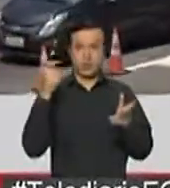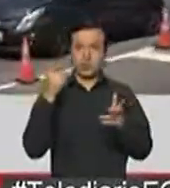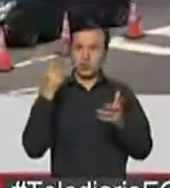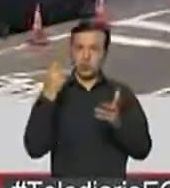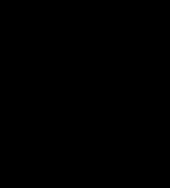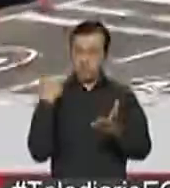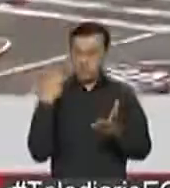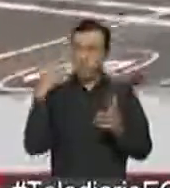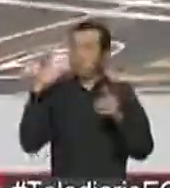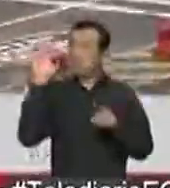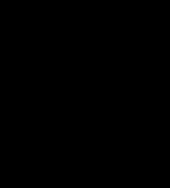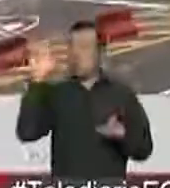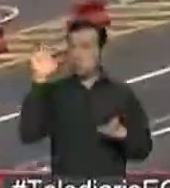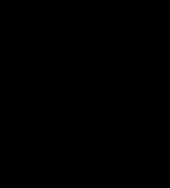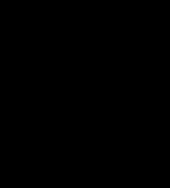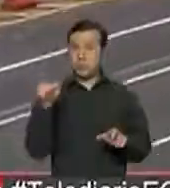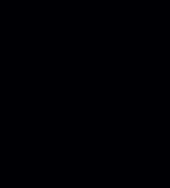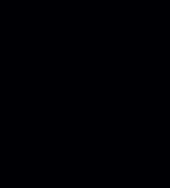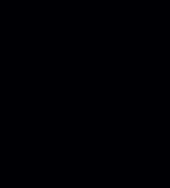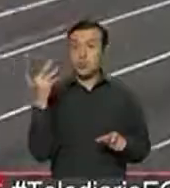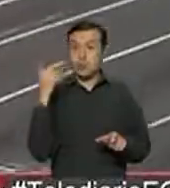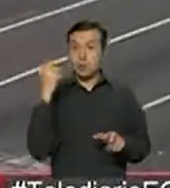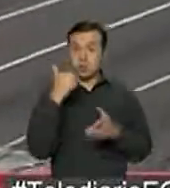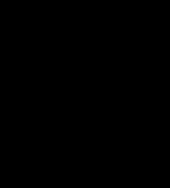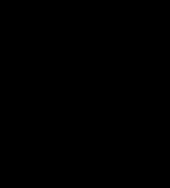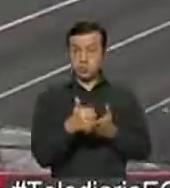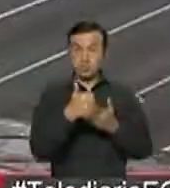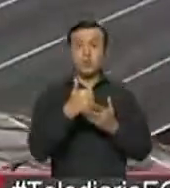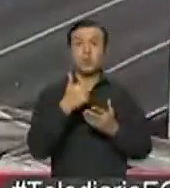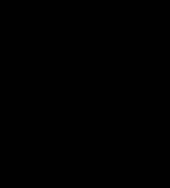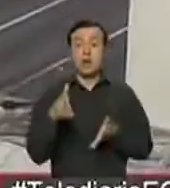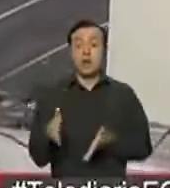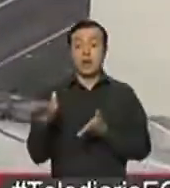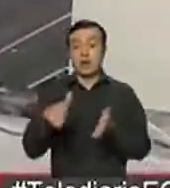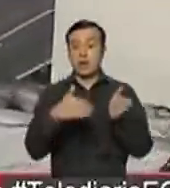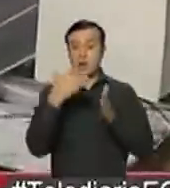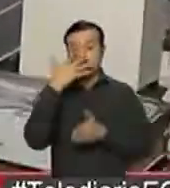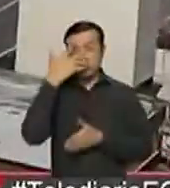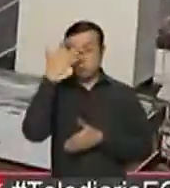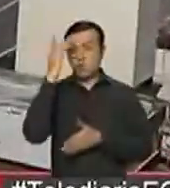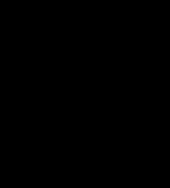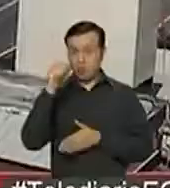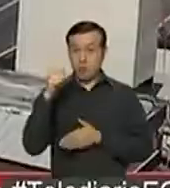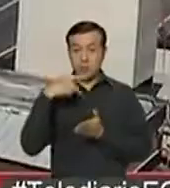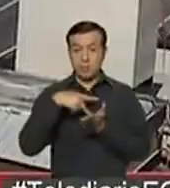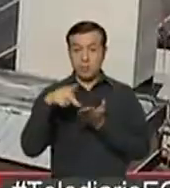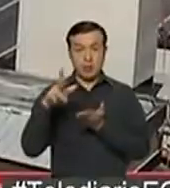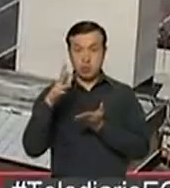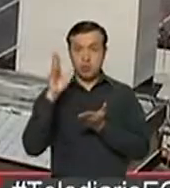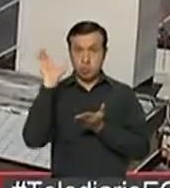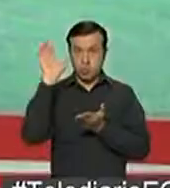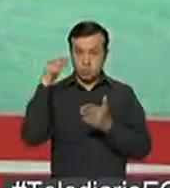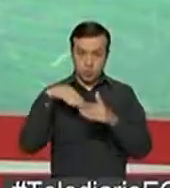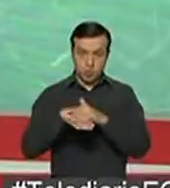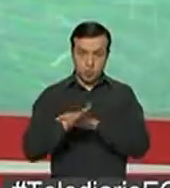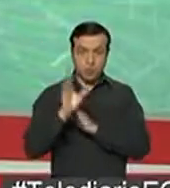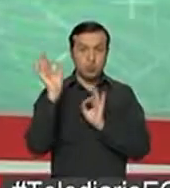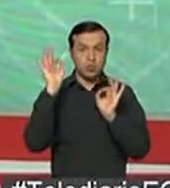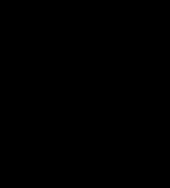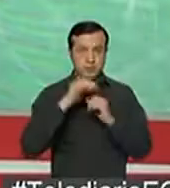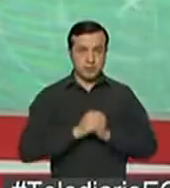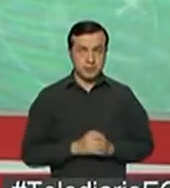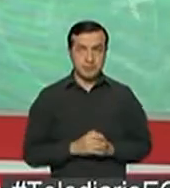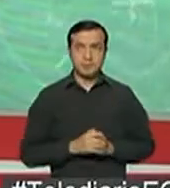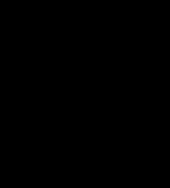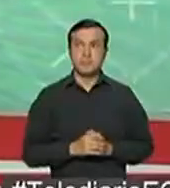el dispositivo de peaje express también se paga de la APAC Santo Domingo. Eduardo Córdoba, Medios Públicos.